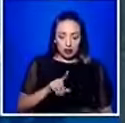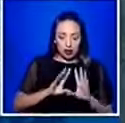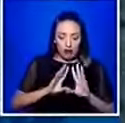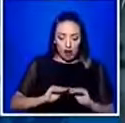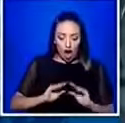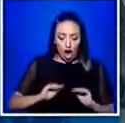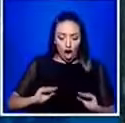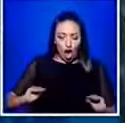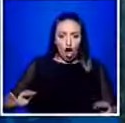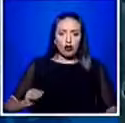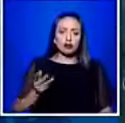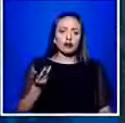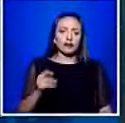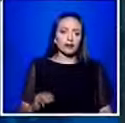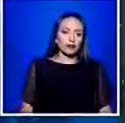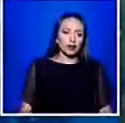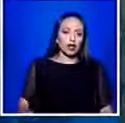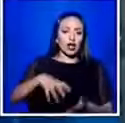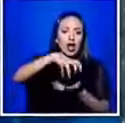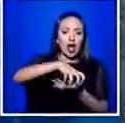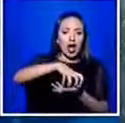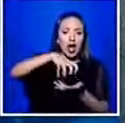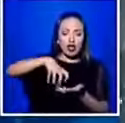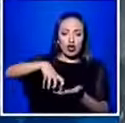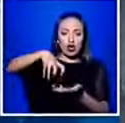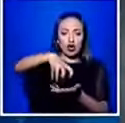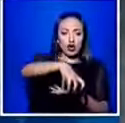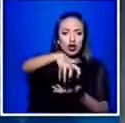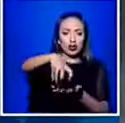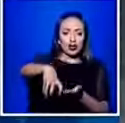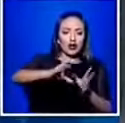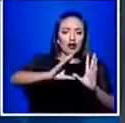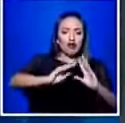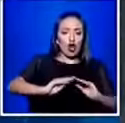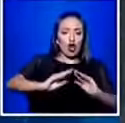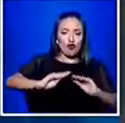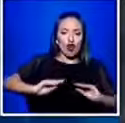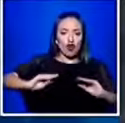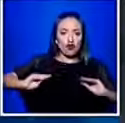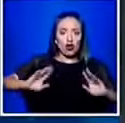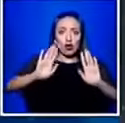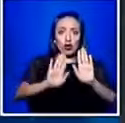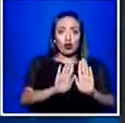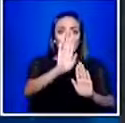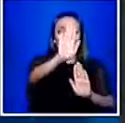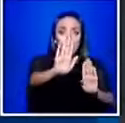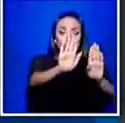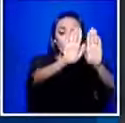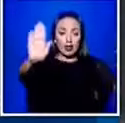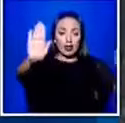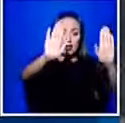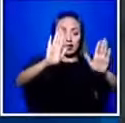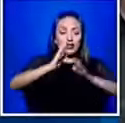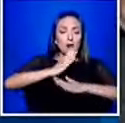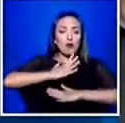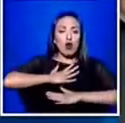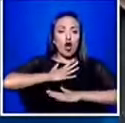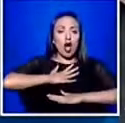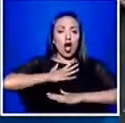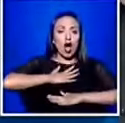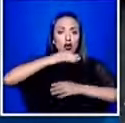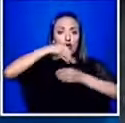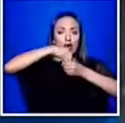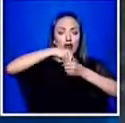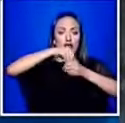todito, vea, se afloja todito el adoquín y la casa de al lado ya en la pared ya se humedece. Mi hermana estaba diciendo que está húmedo